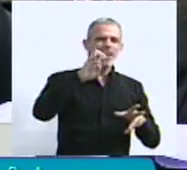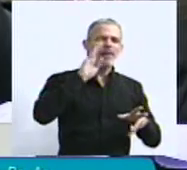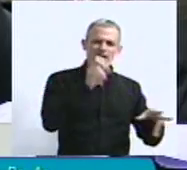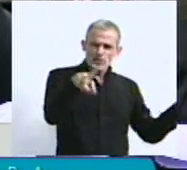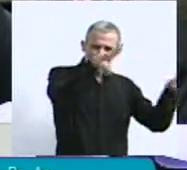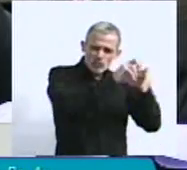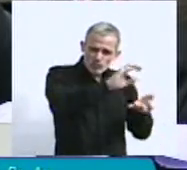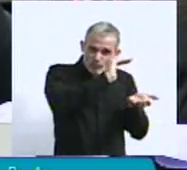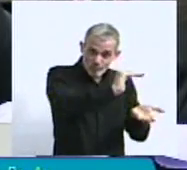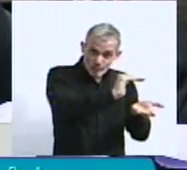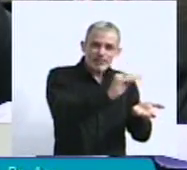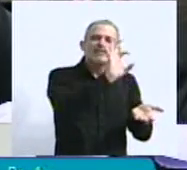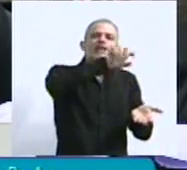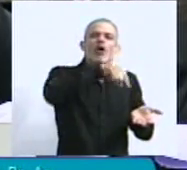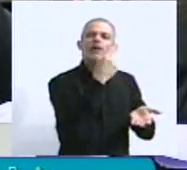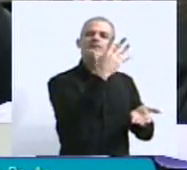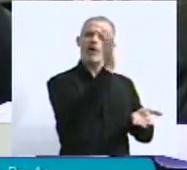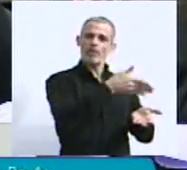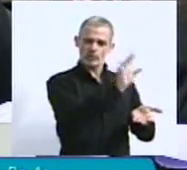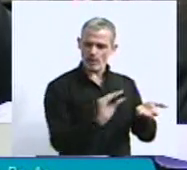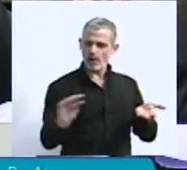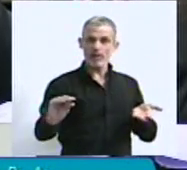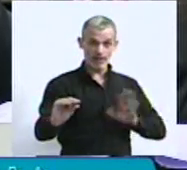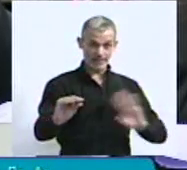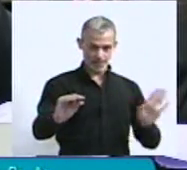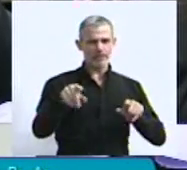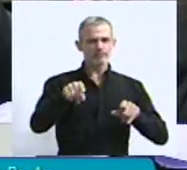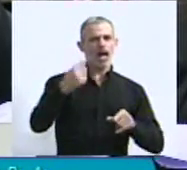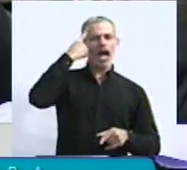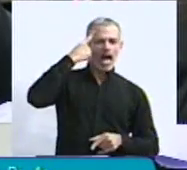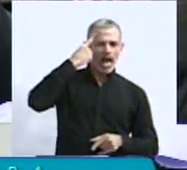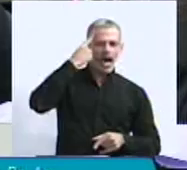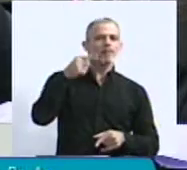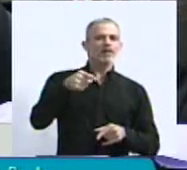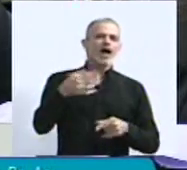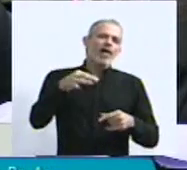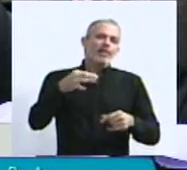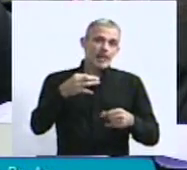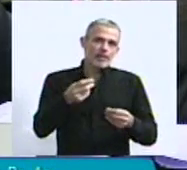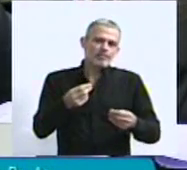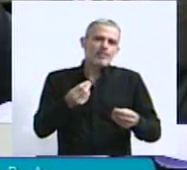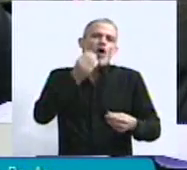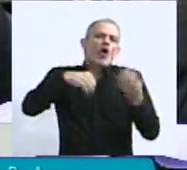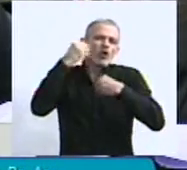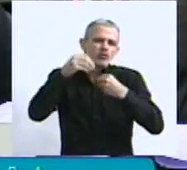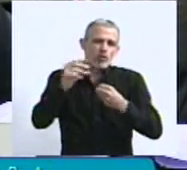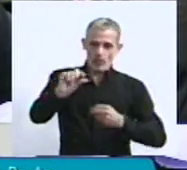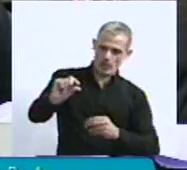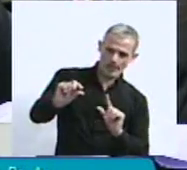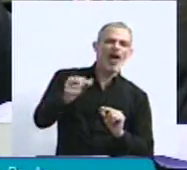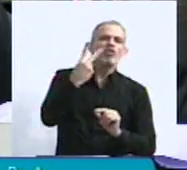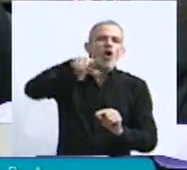inversión de la asignación universal por hijo. Y se determinaba que tenía un multiplicador, porque todo iba a consumo,